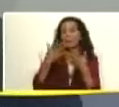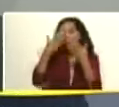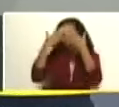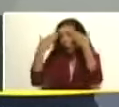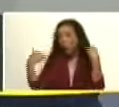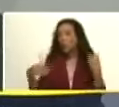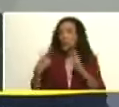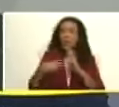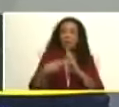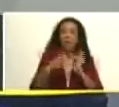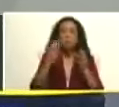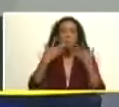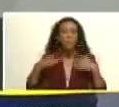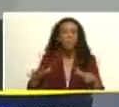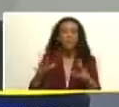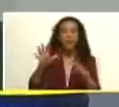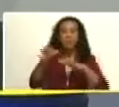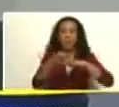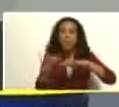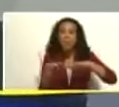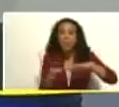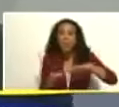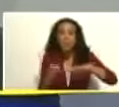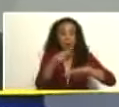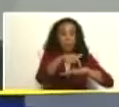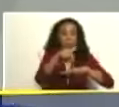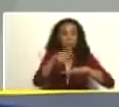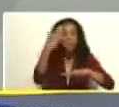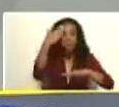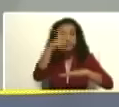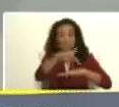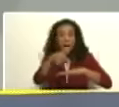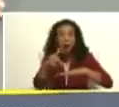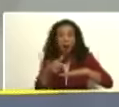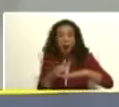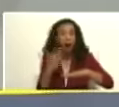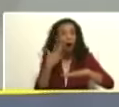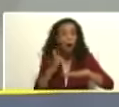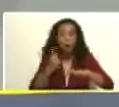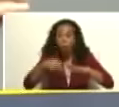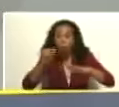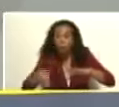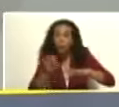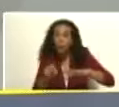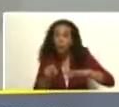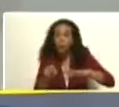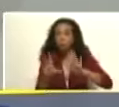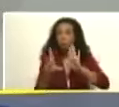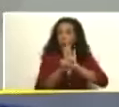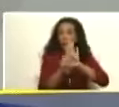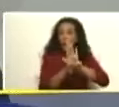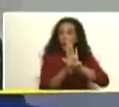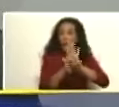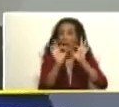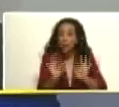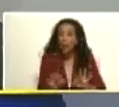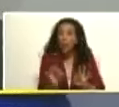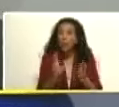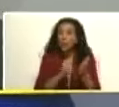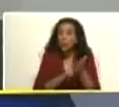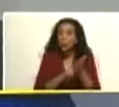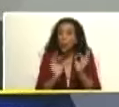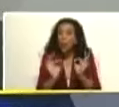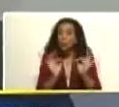entretenimiento. Cada municipio está bien identificado en las poligonales que usted está firmando en el decreto ahora en este